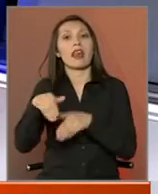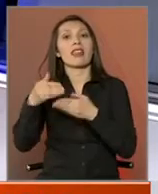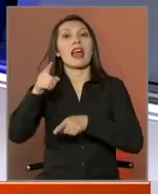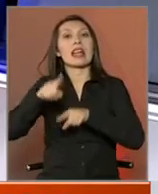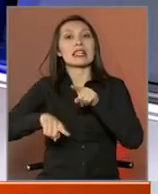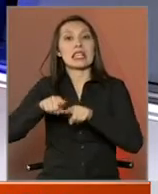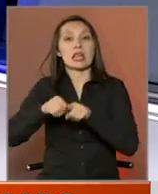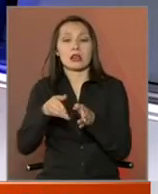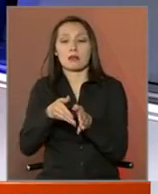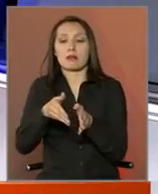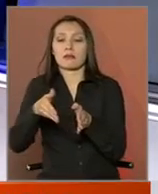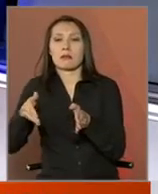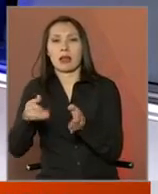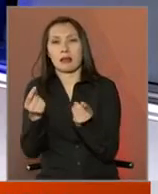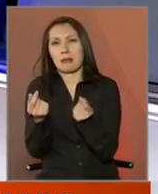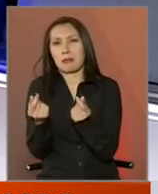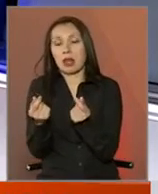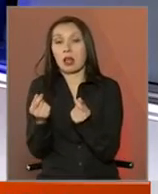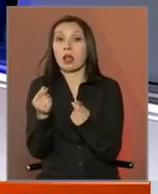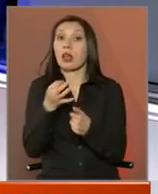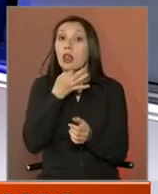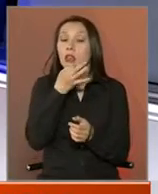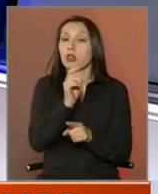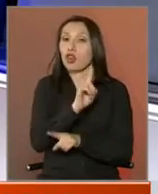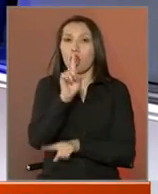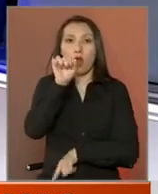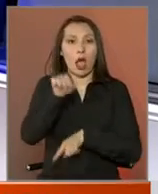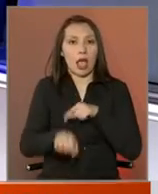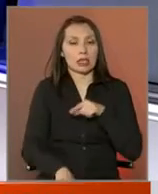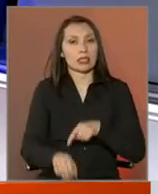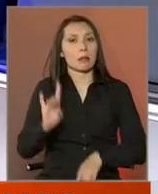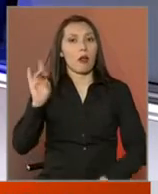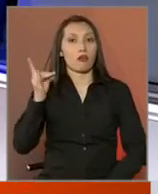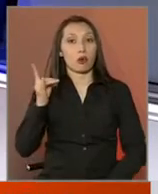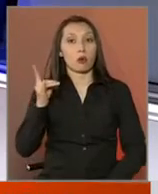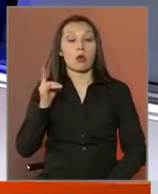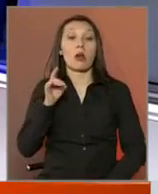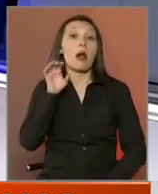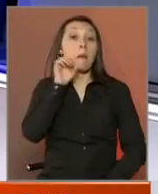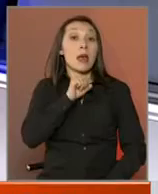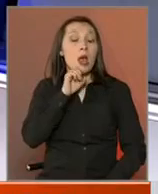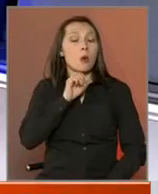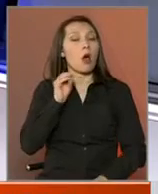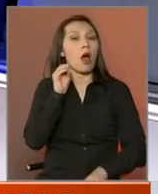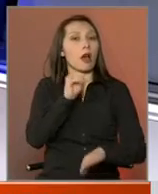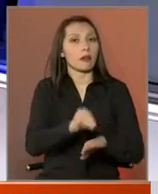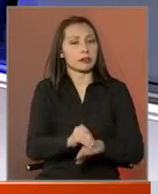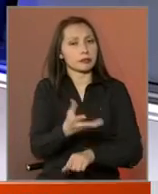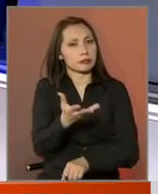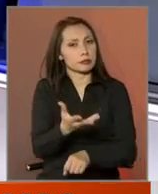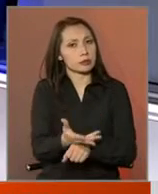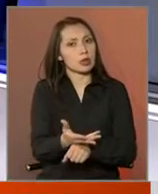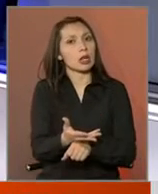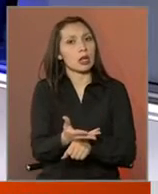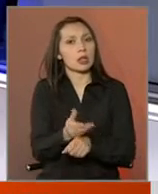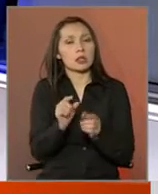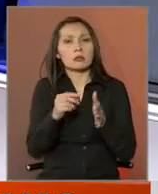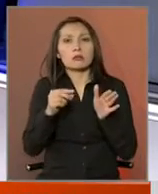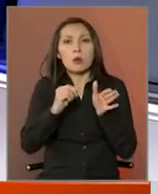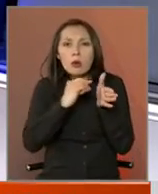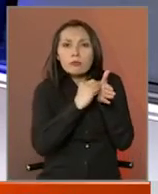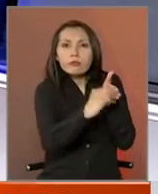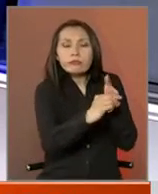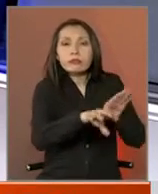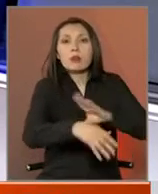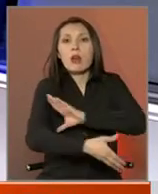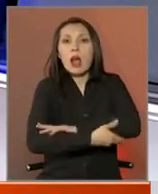fuese equivalente. Esa condición no fue aceptada en Bolivia y Perú alertó que la existencia de una cláusula en su propio